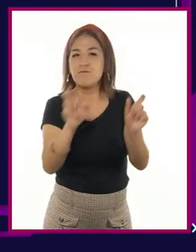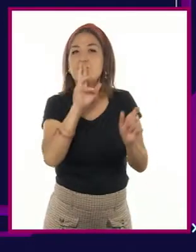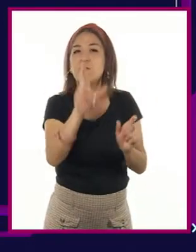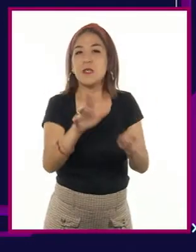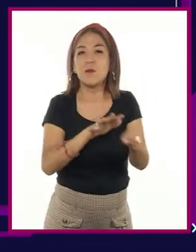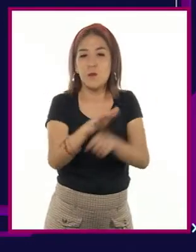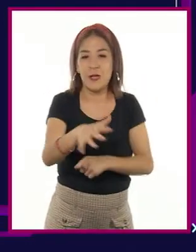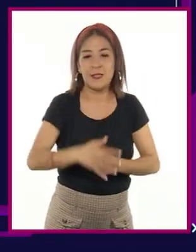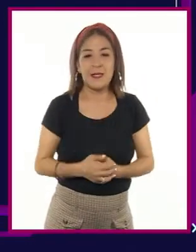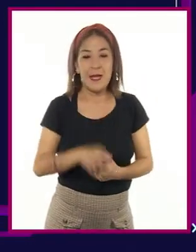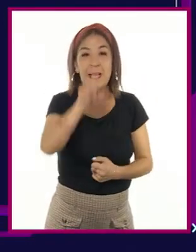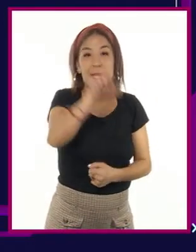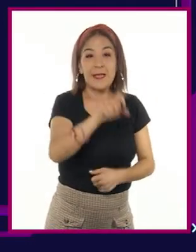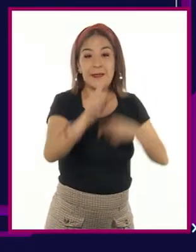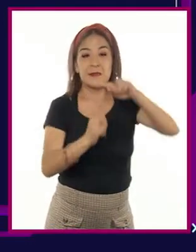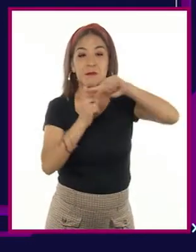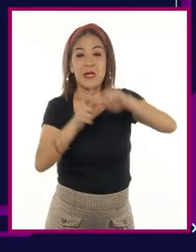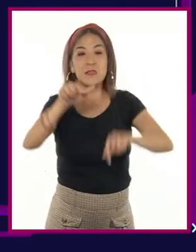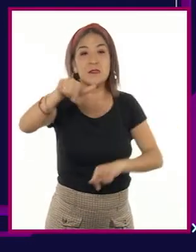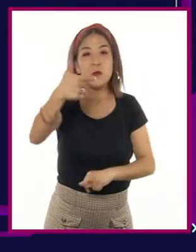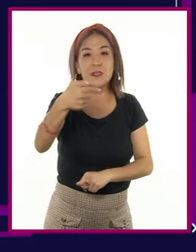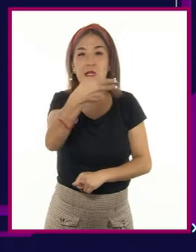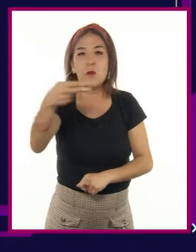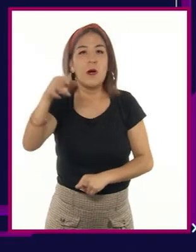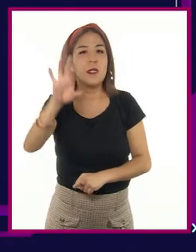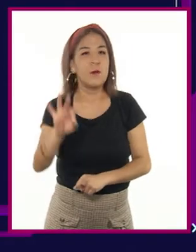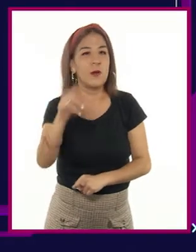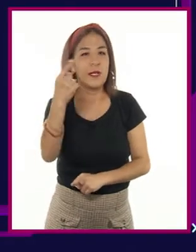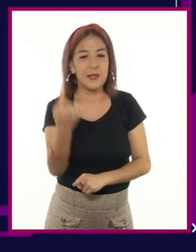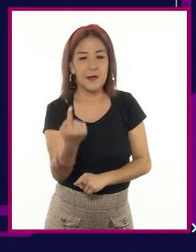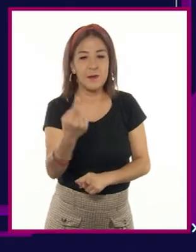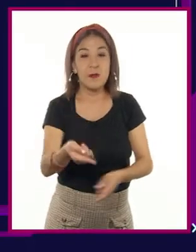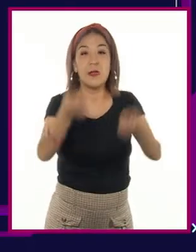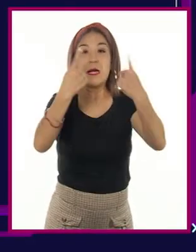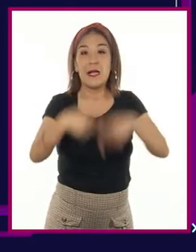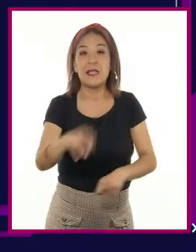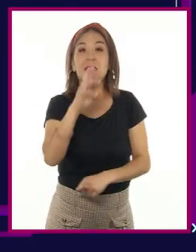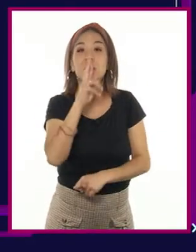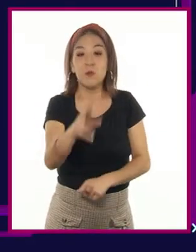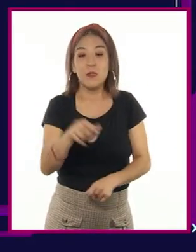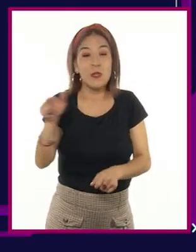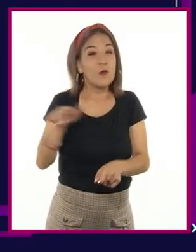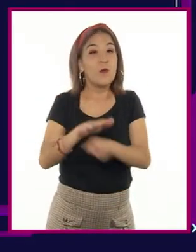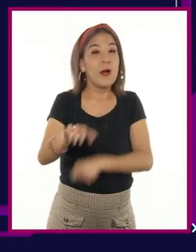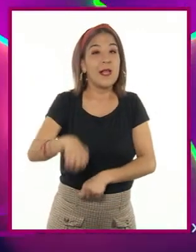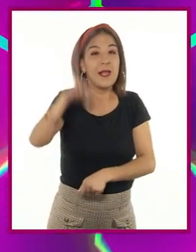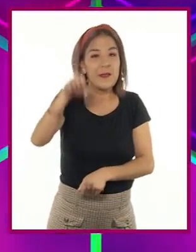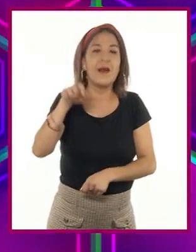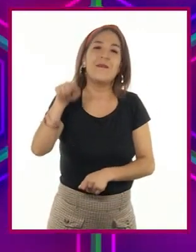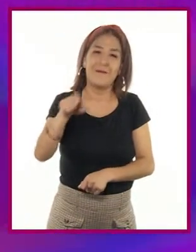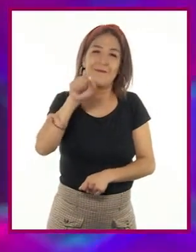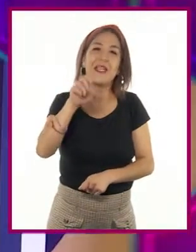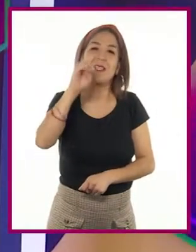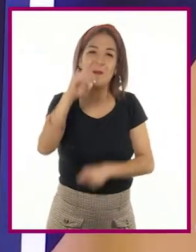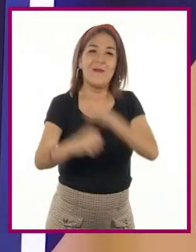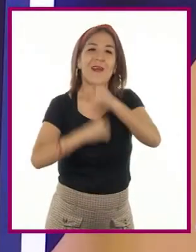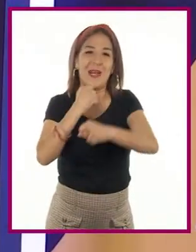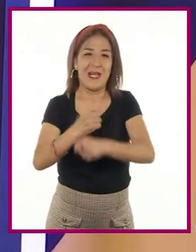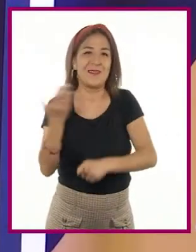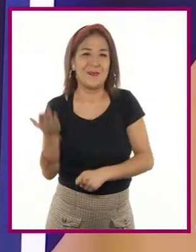x + 12 es igual a 41 por lo que la edad de consuelo es de 29 años